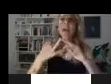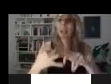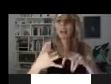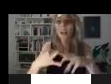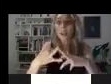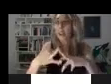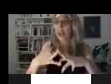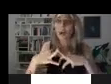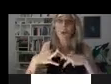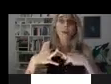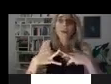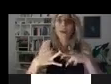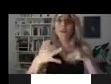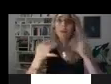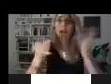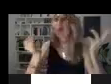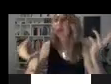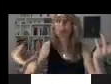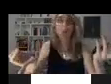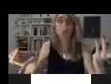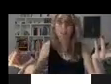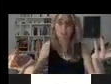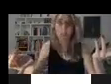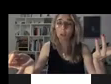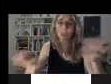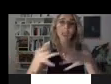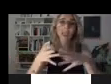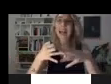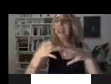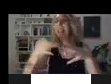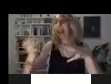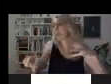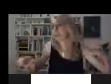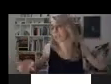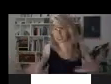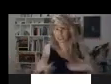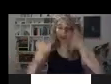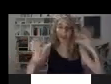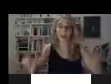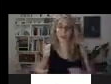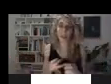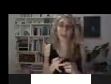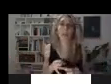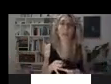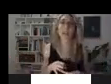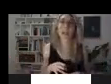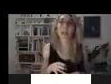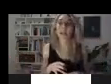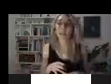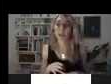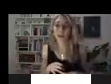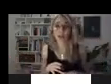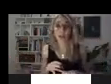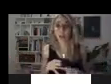generación, qué es lo que, a cuánto es el precio de lo que está vendiendo mi, la galería que me representa, en caso de que